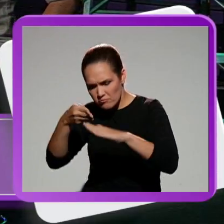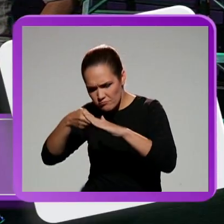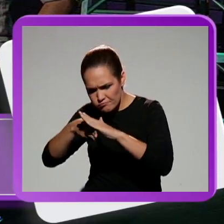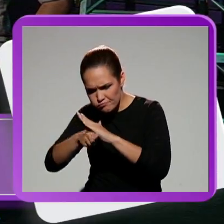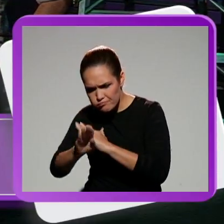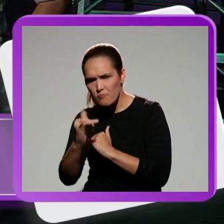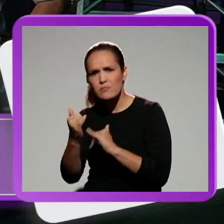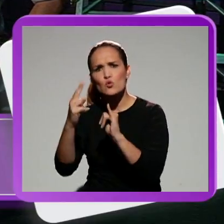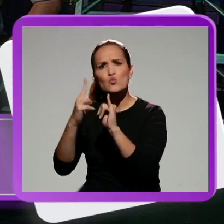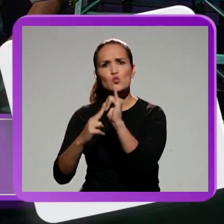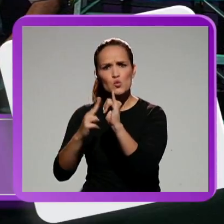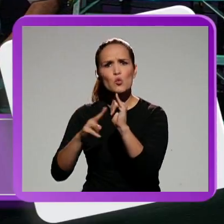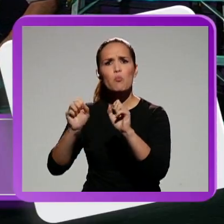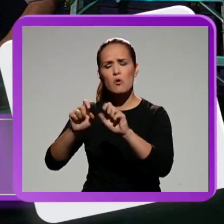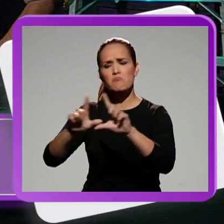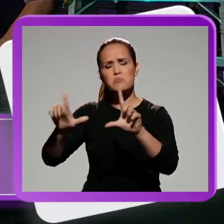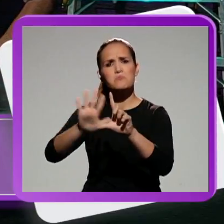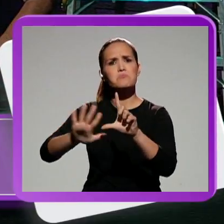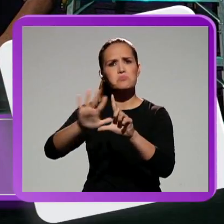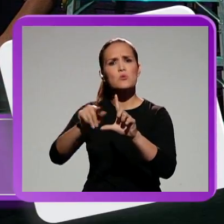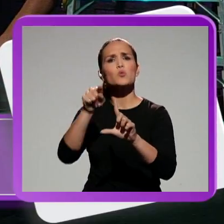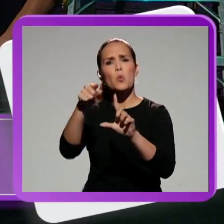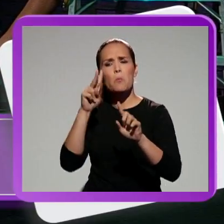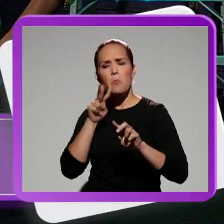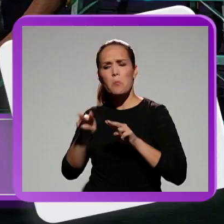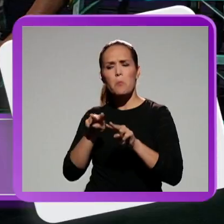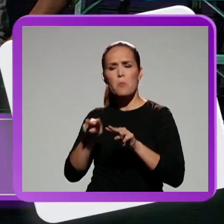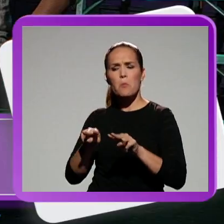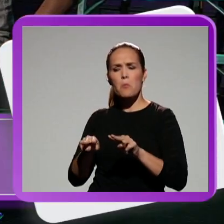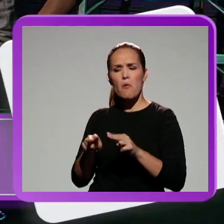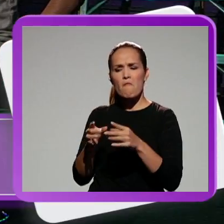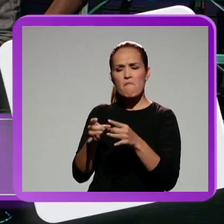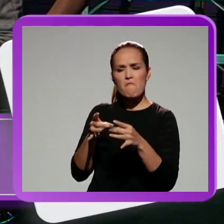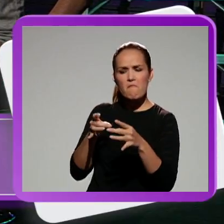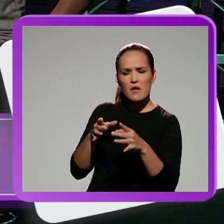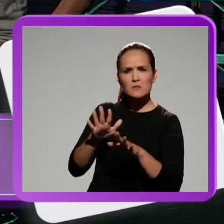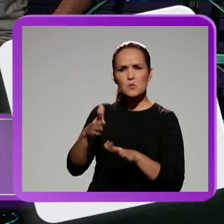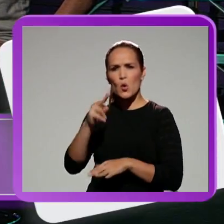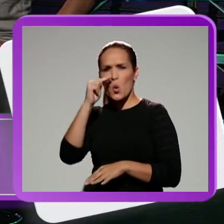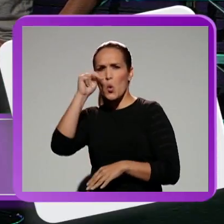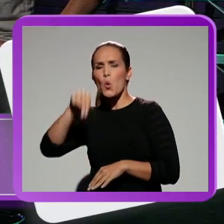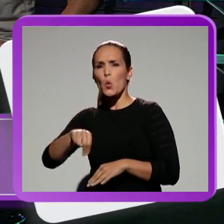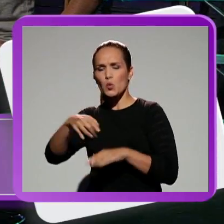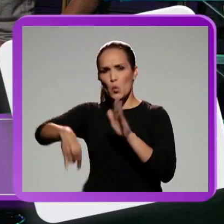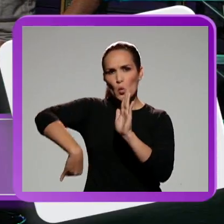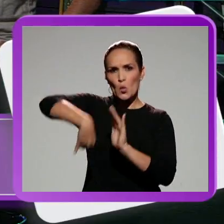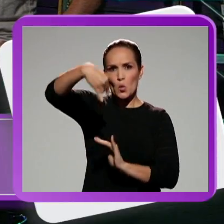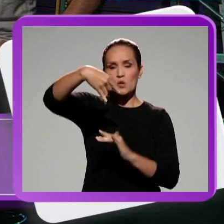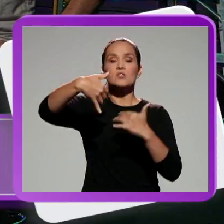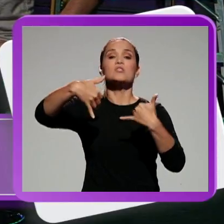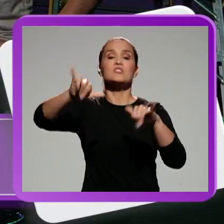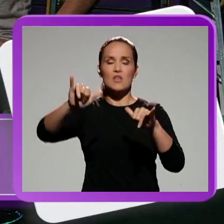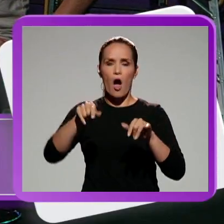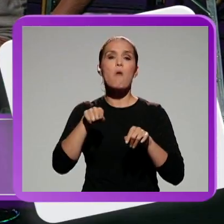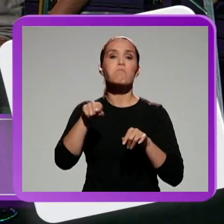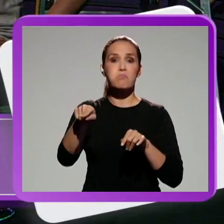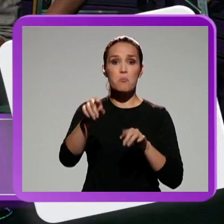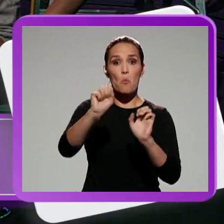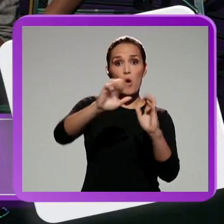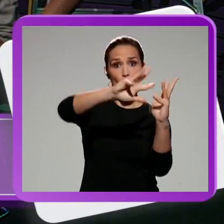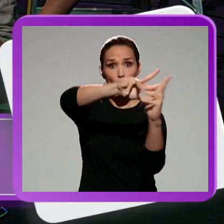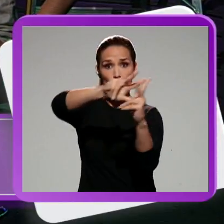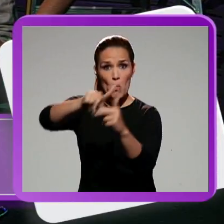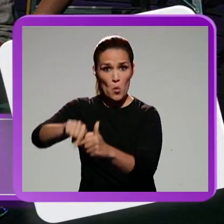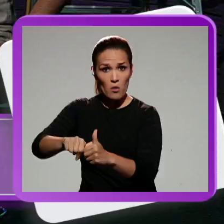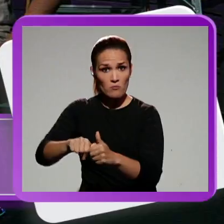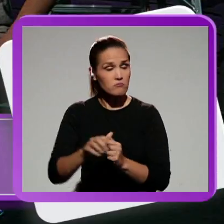Debe estar como que pues ya para estas fechas, de como mediados, finales de junio. Entonces, en las redes. En las redes, exactamente. Sí,